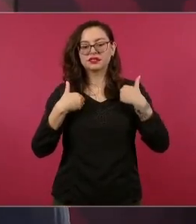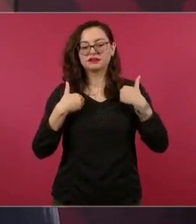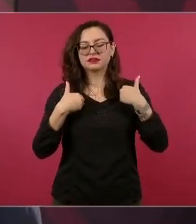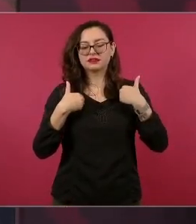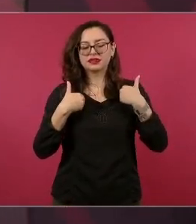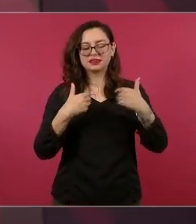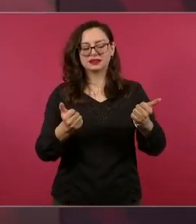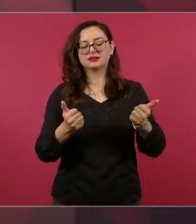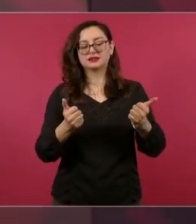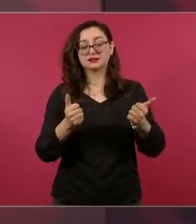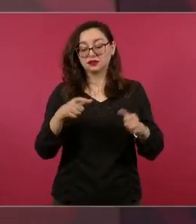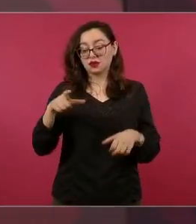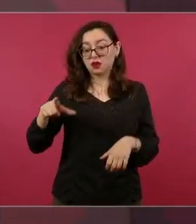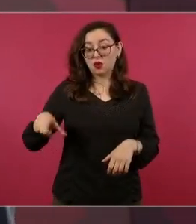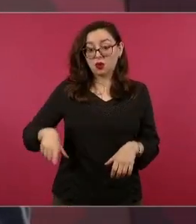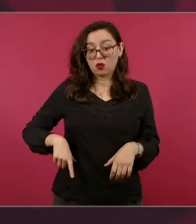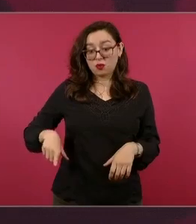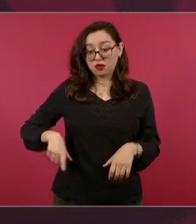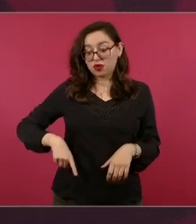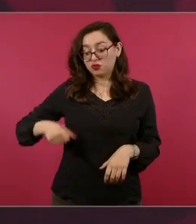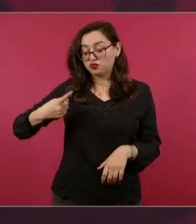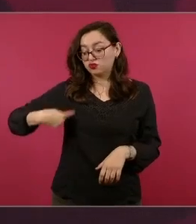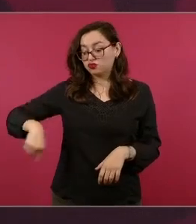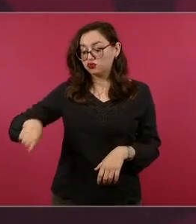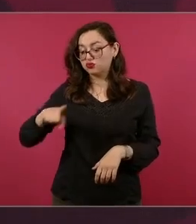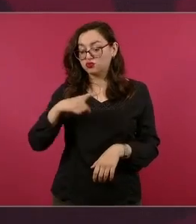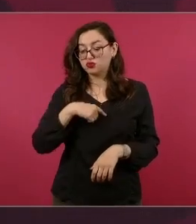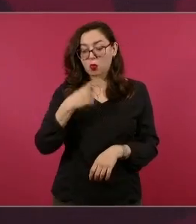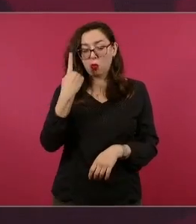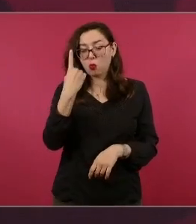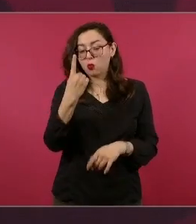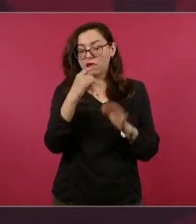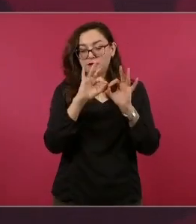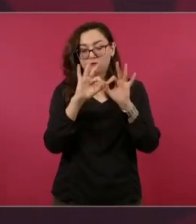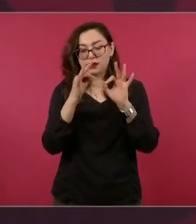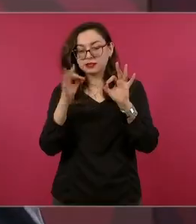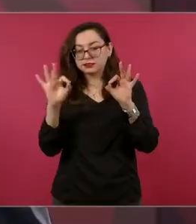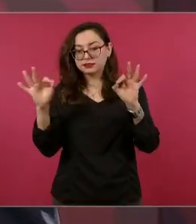frase: por el bien